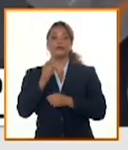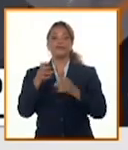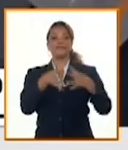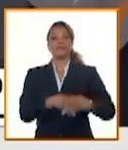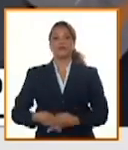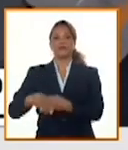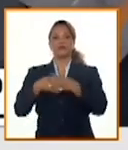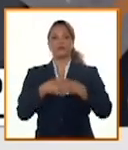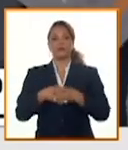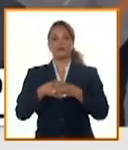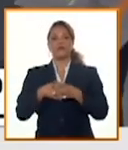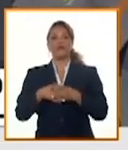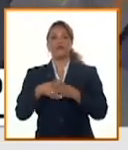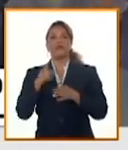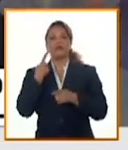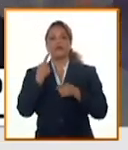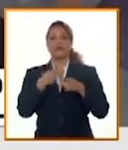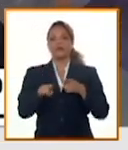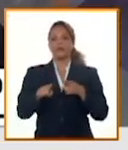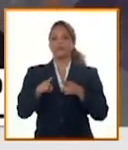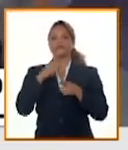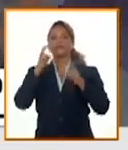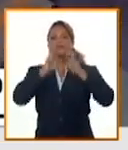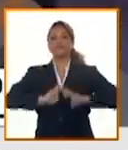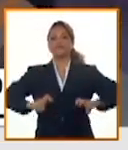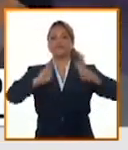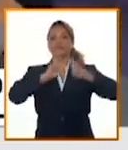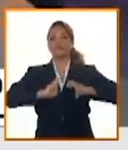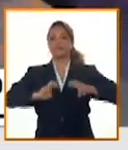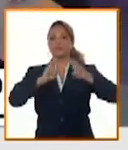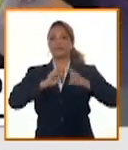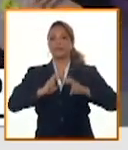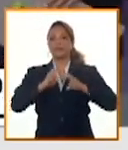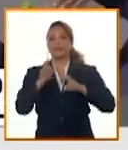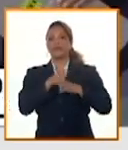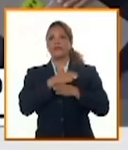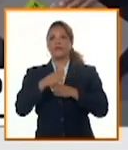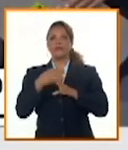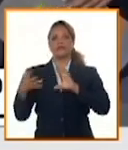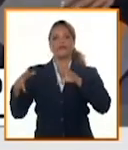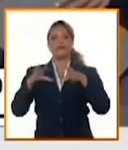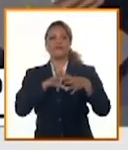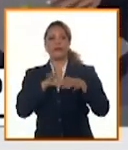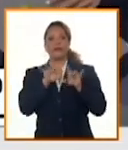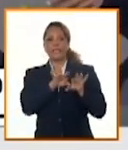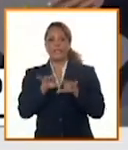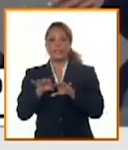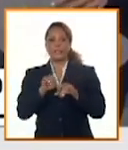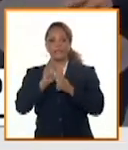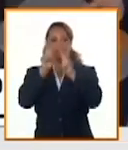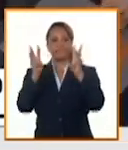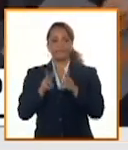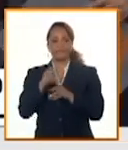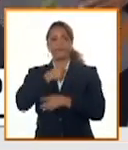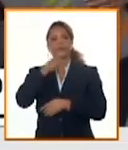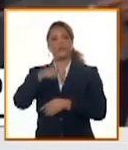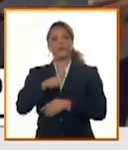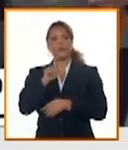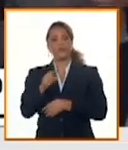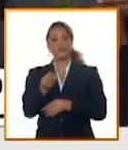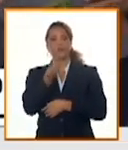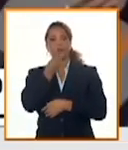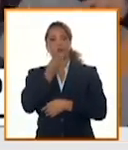el tema de la Inteligencia artificial los estudios y los casos los modelos de Inteligencia artificial por ejemplo que consumen